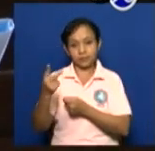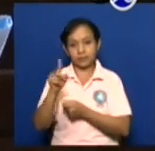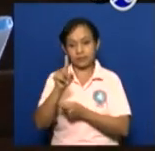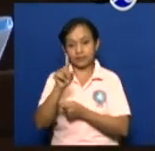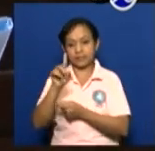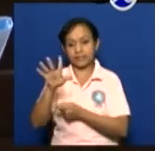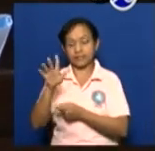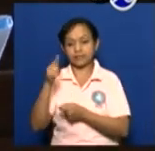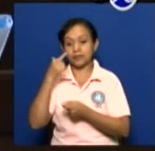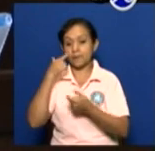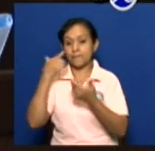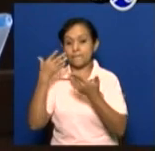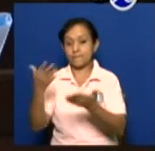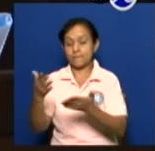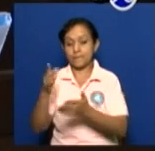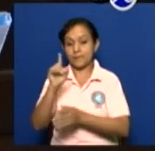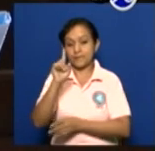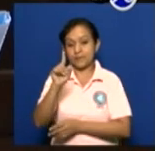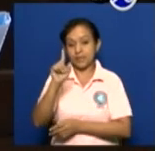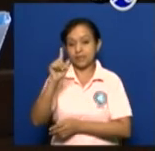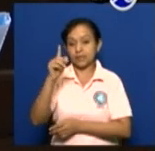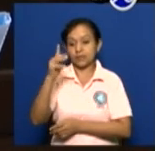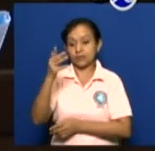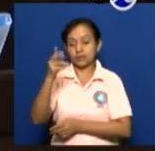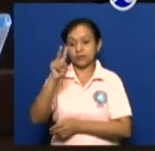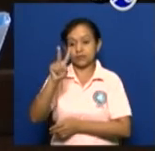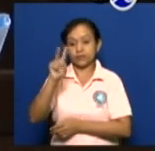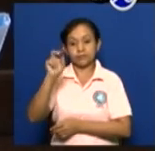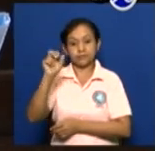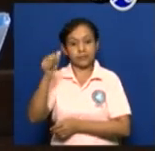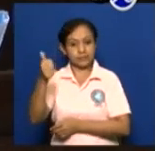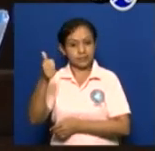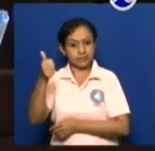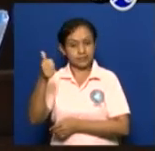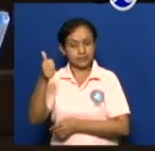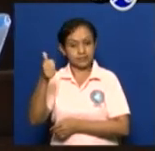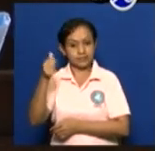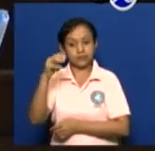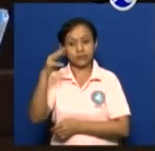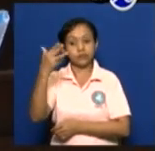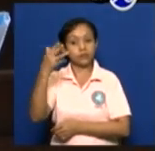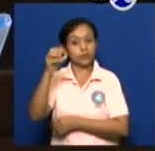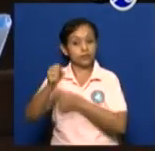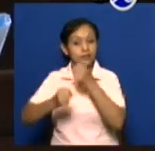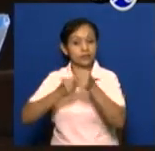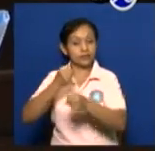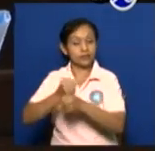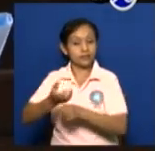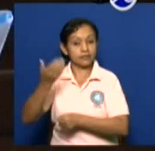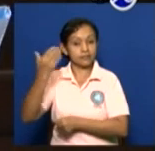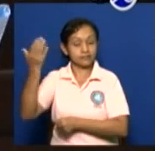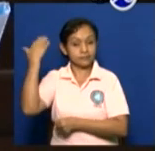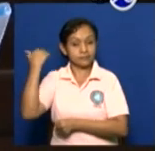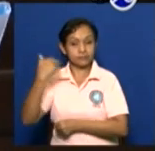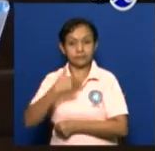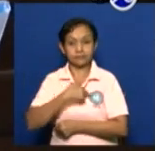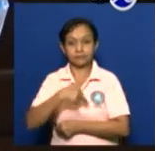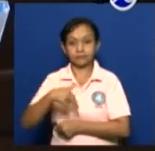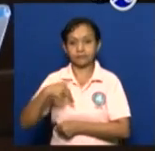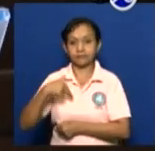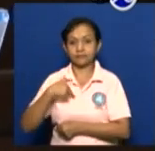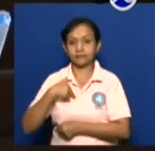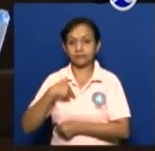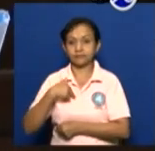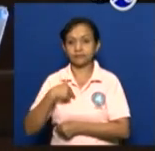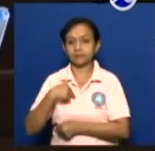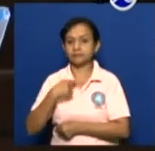15 de mayo de 1926, hace 90 años. Se produce lo que